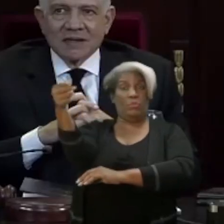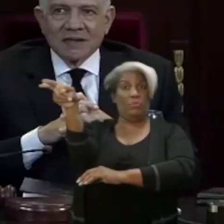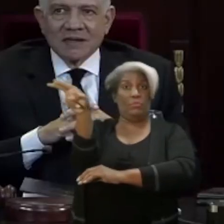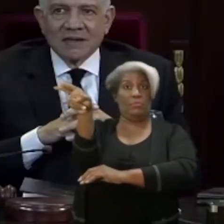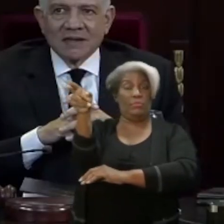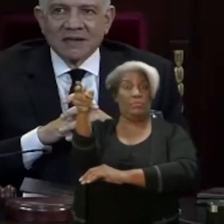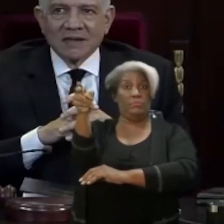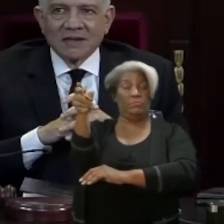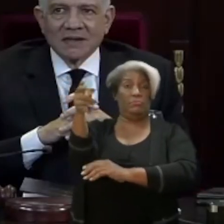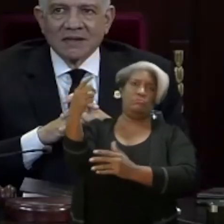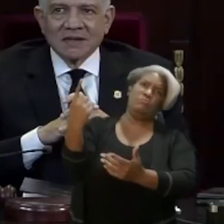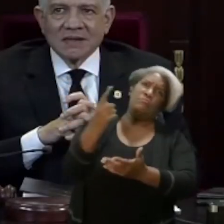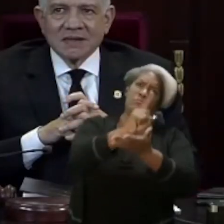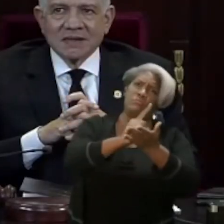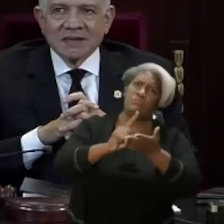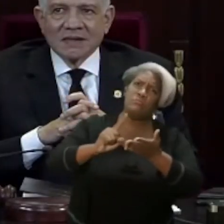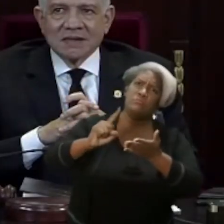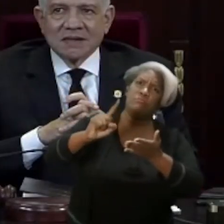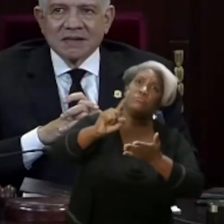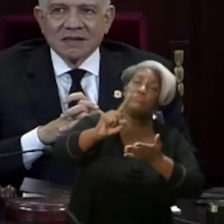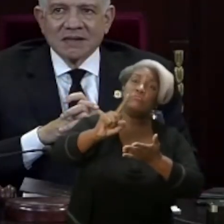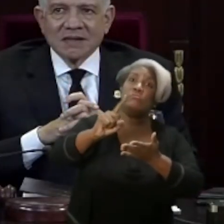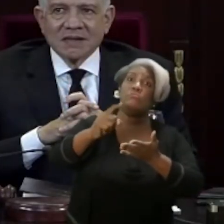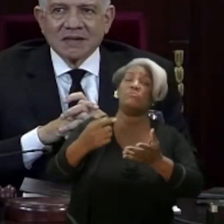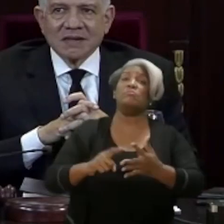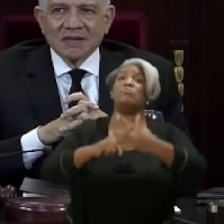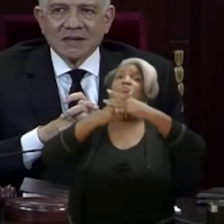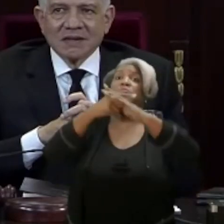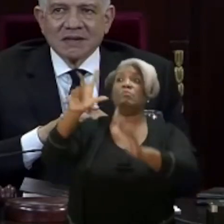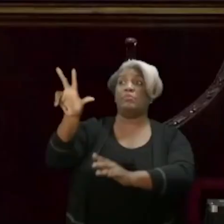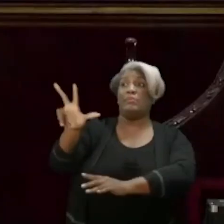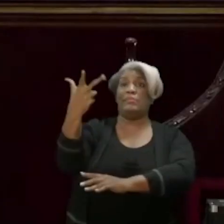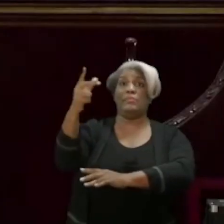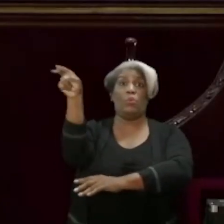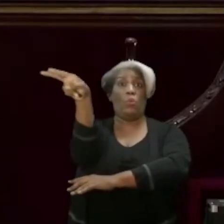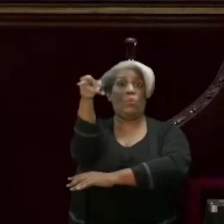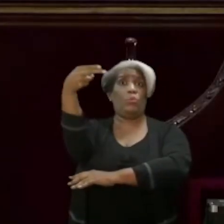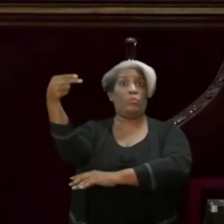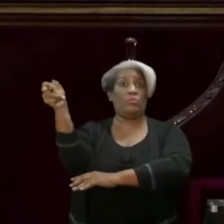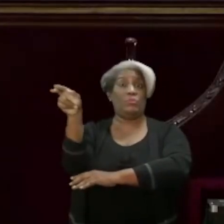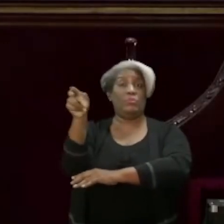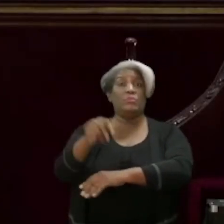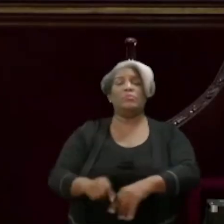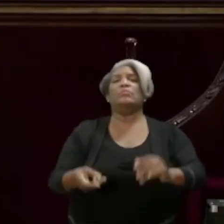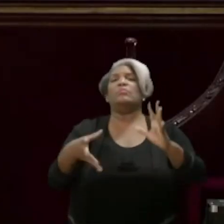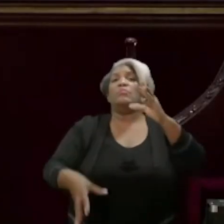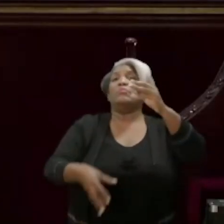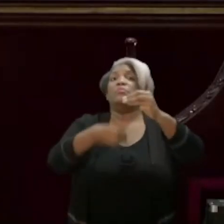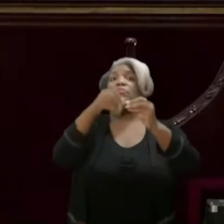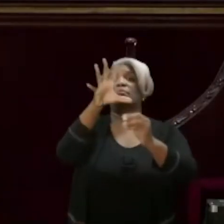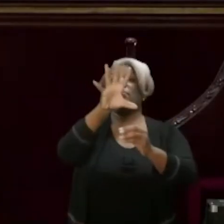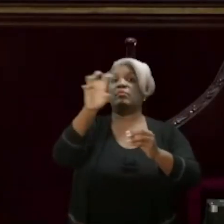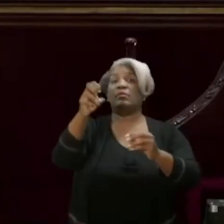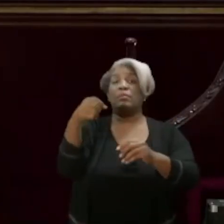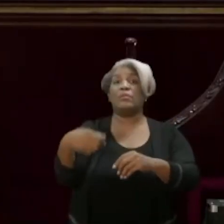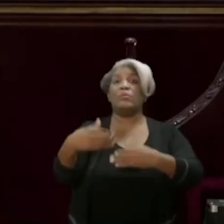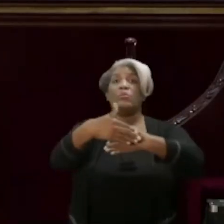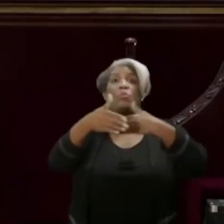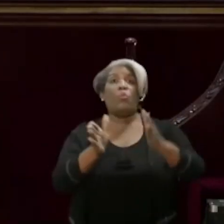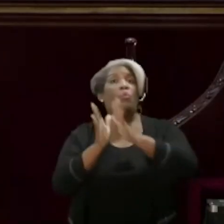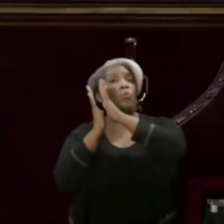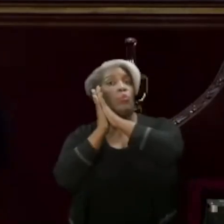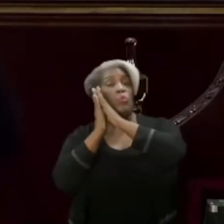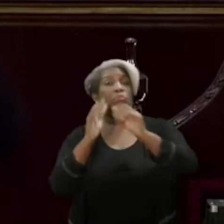pero en una semana comenzará la construcción del tercero, que sumará 500 habitaciones más para un total